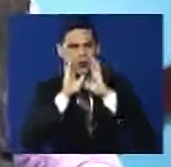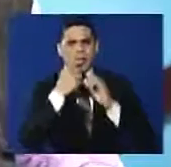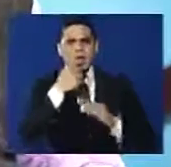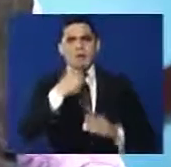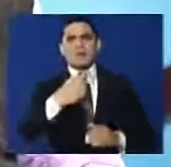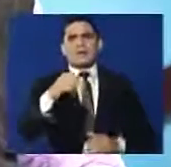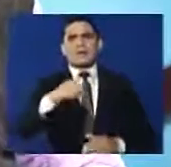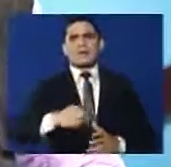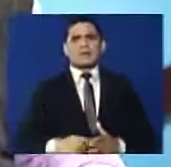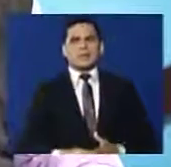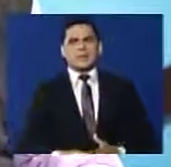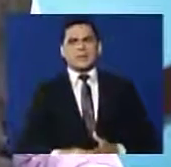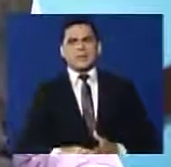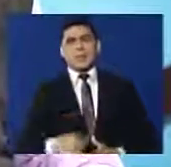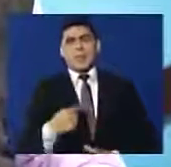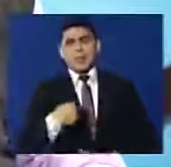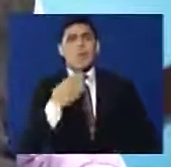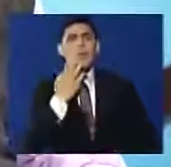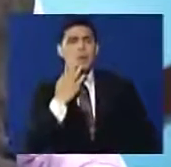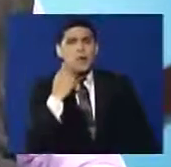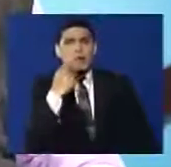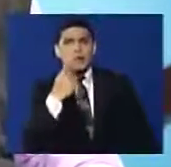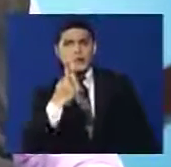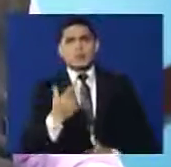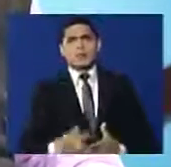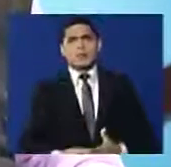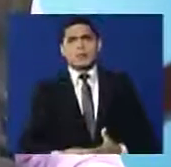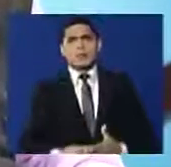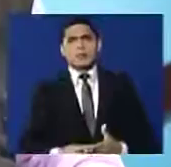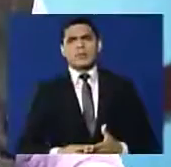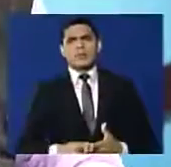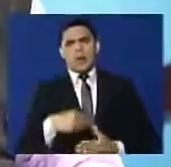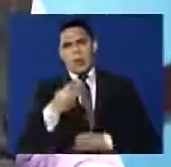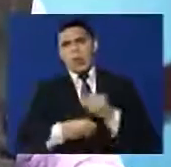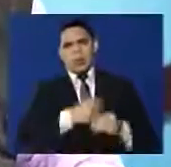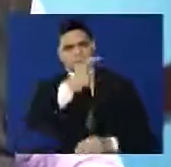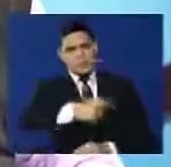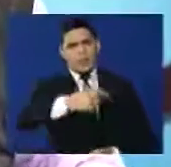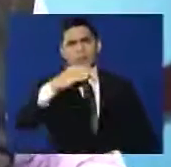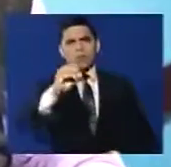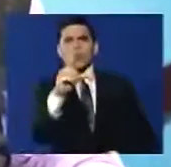a tubiar, ¿no? Así es. Y no me hubiese negado igual a que lo hiciera, porque